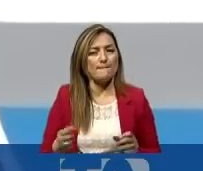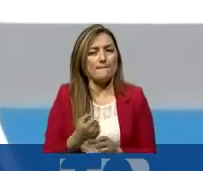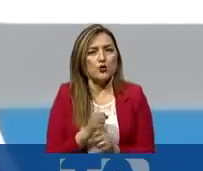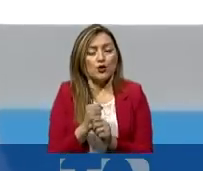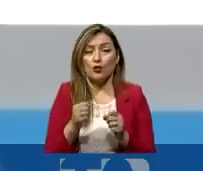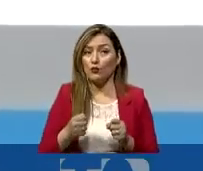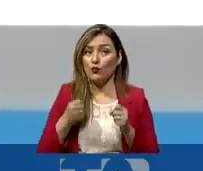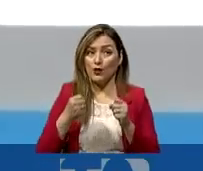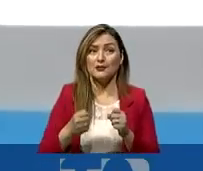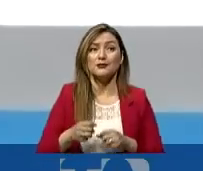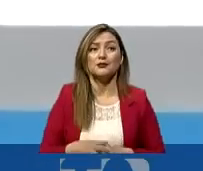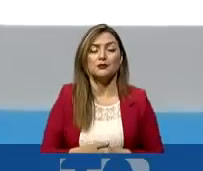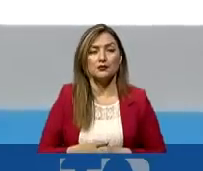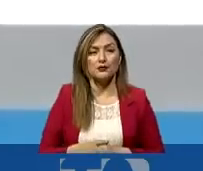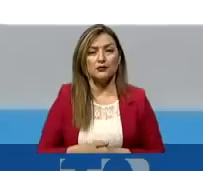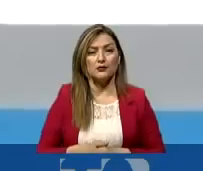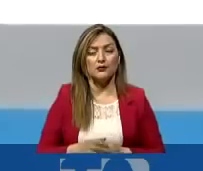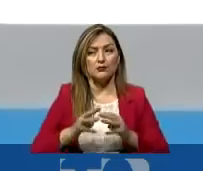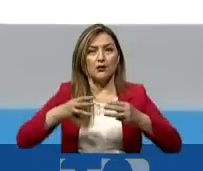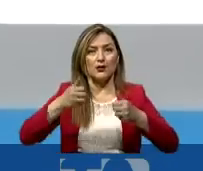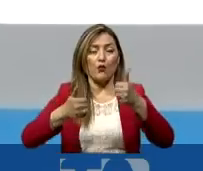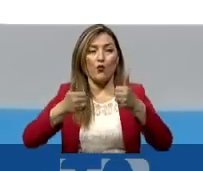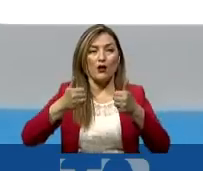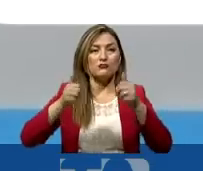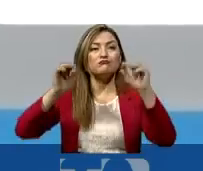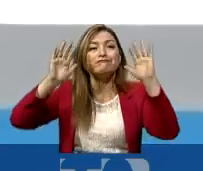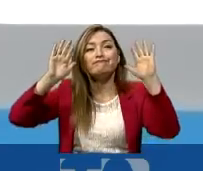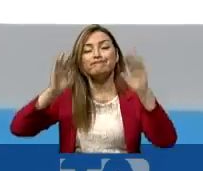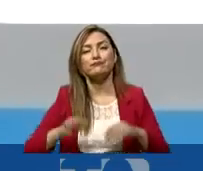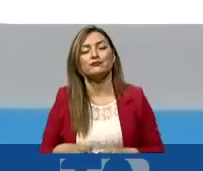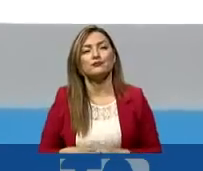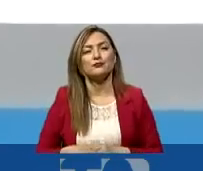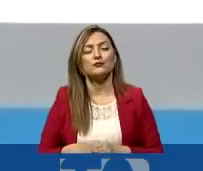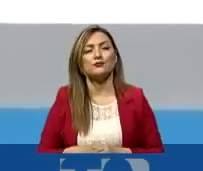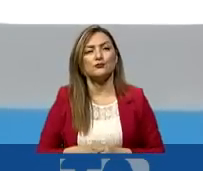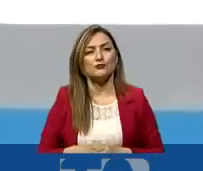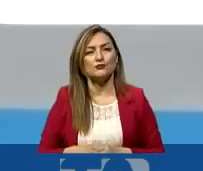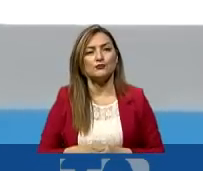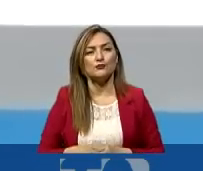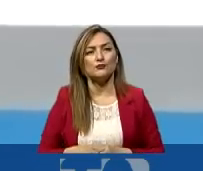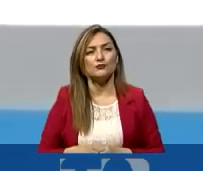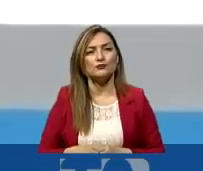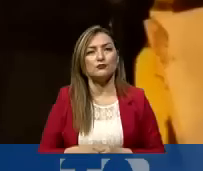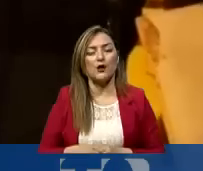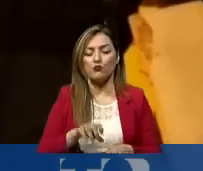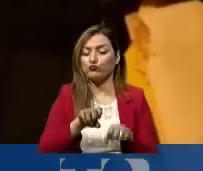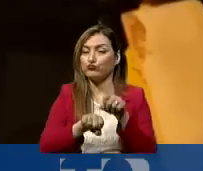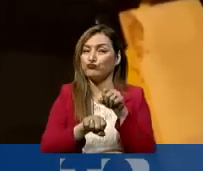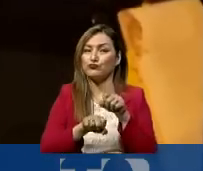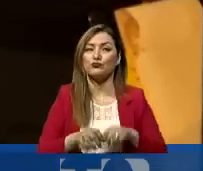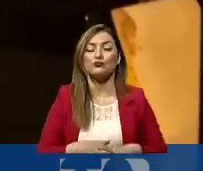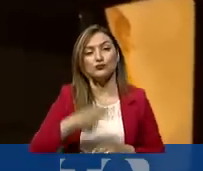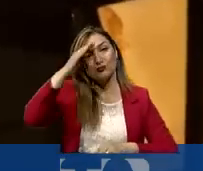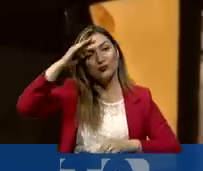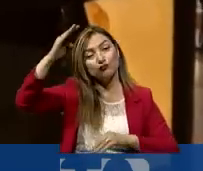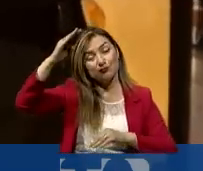fue fuerte, no desconocemos qué tipo de material explosivo fue utilizado, pero sí causó gran destrucción. La